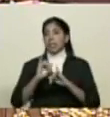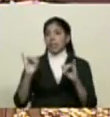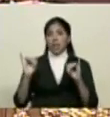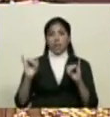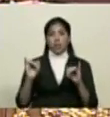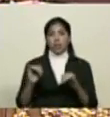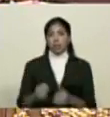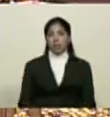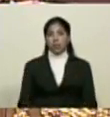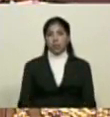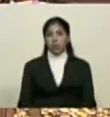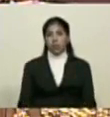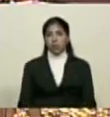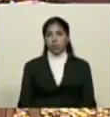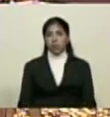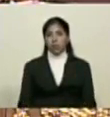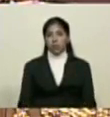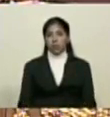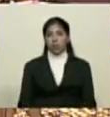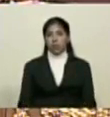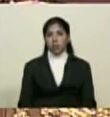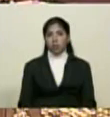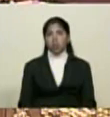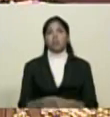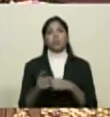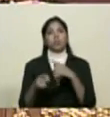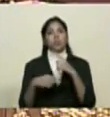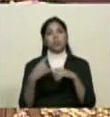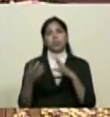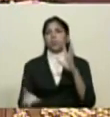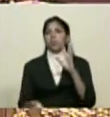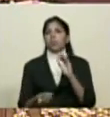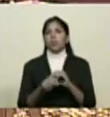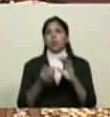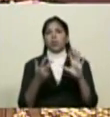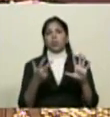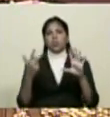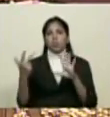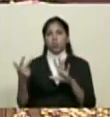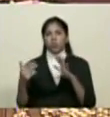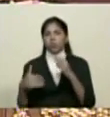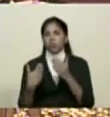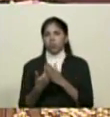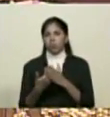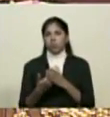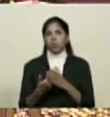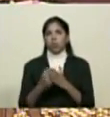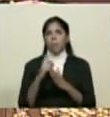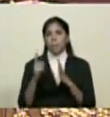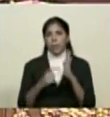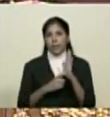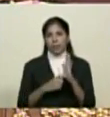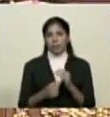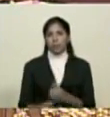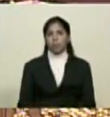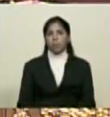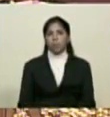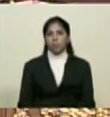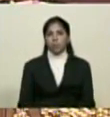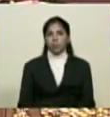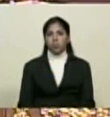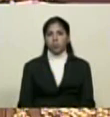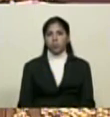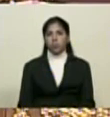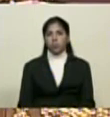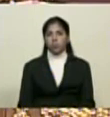declinadas. Y sucesivamente serán todas hasta llegar a estas 88. Esto es importante, porque nosotros